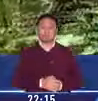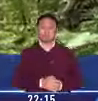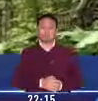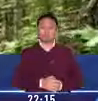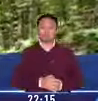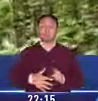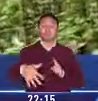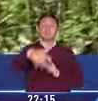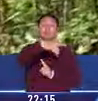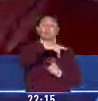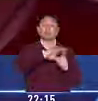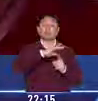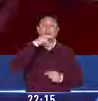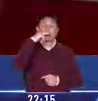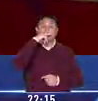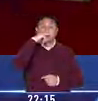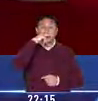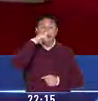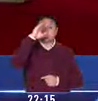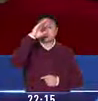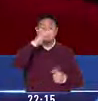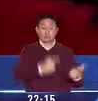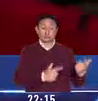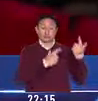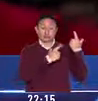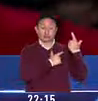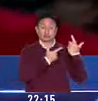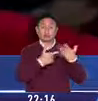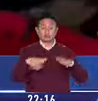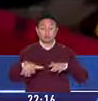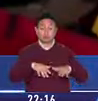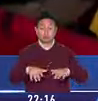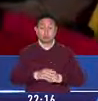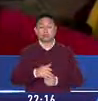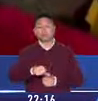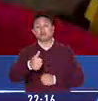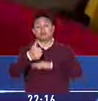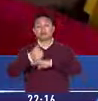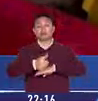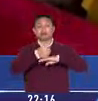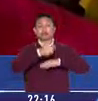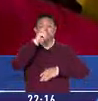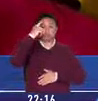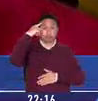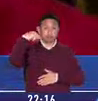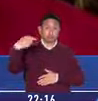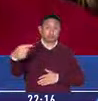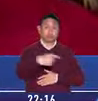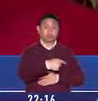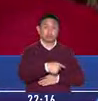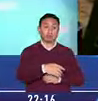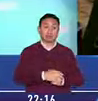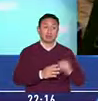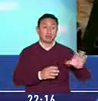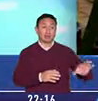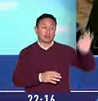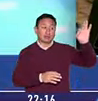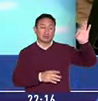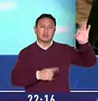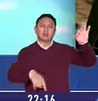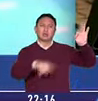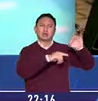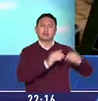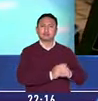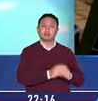selva en Sucumbíos que las Fuerzas Armadas, en coordinación con más instituciones del Estado, encontraron y destruyeron lo que llamaron